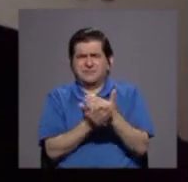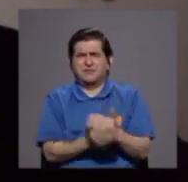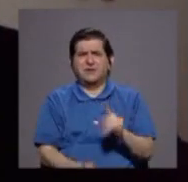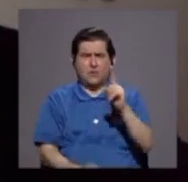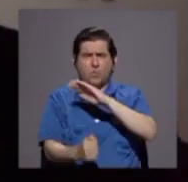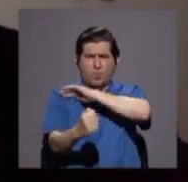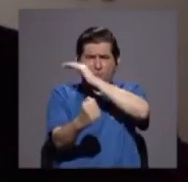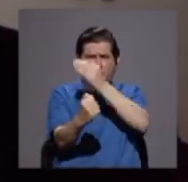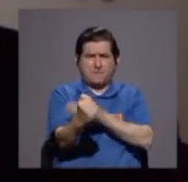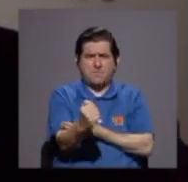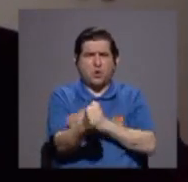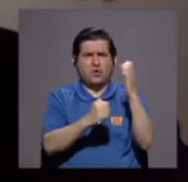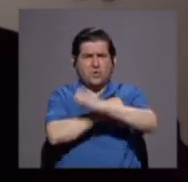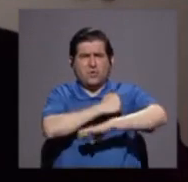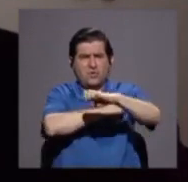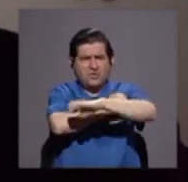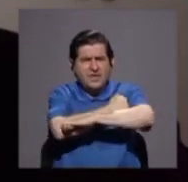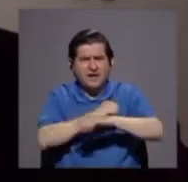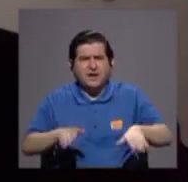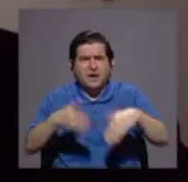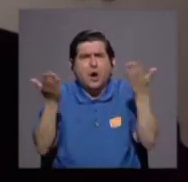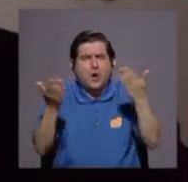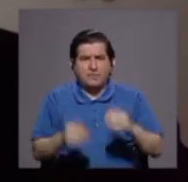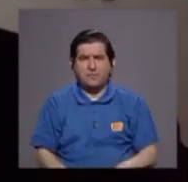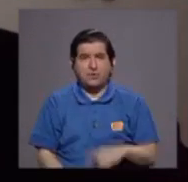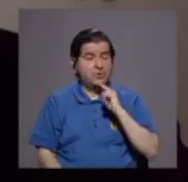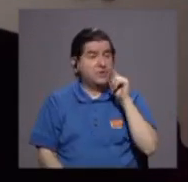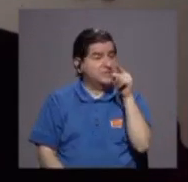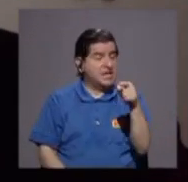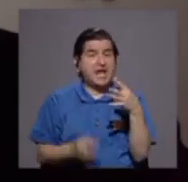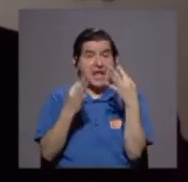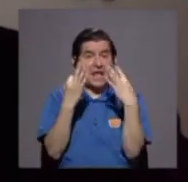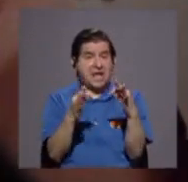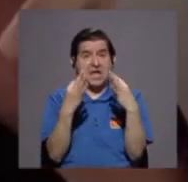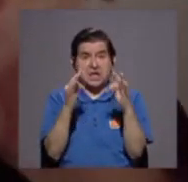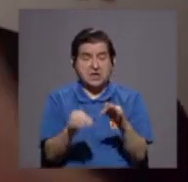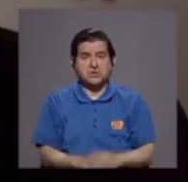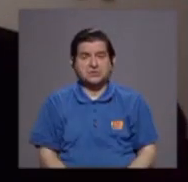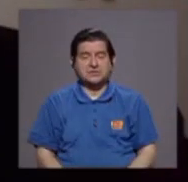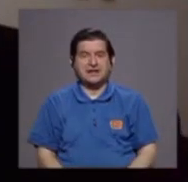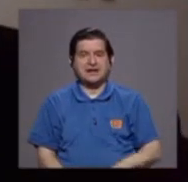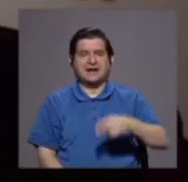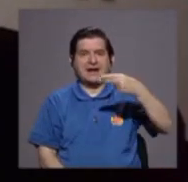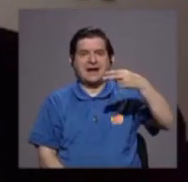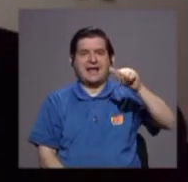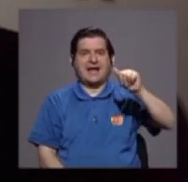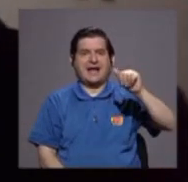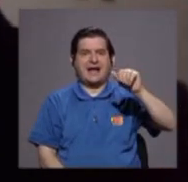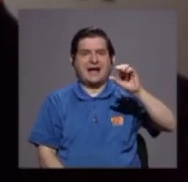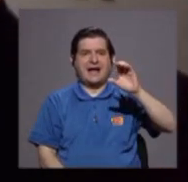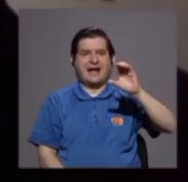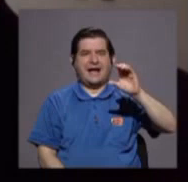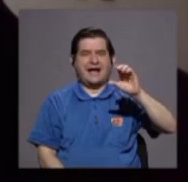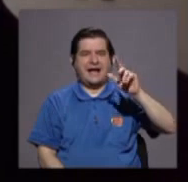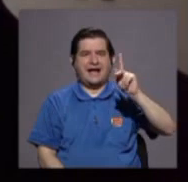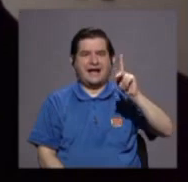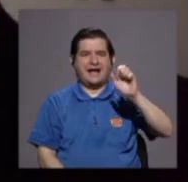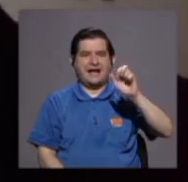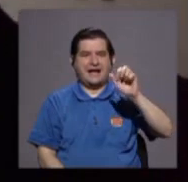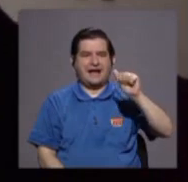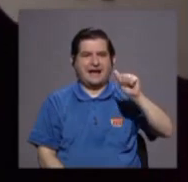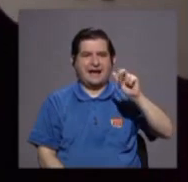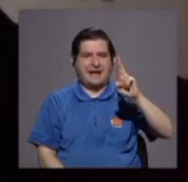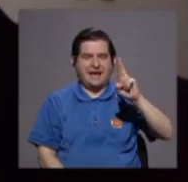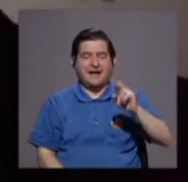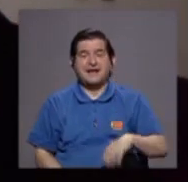potencia extranjera? Digamos, aquí no estamos hablando de que ellos vayan a tratar de hackear los sistemas de